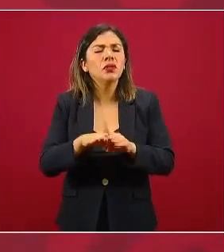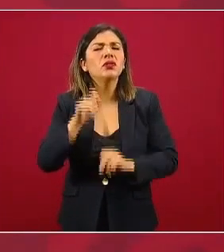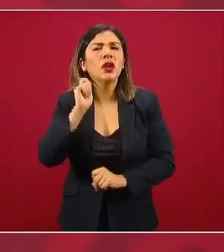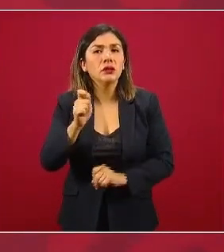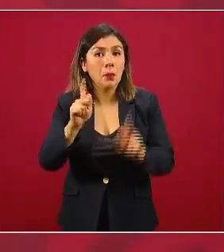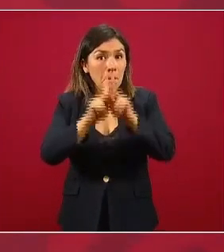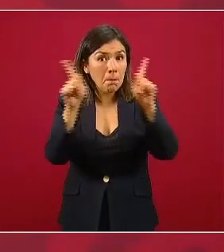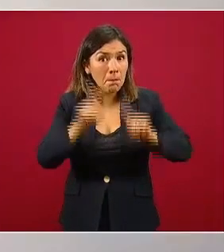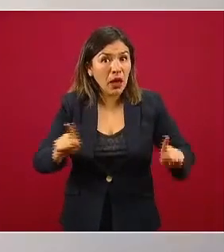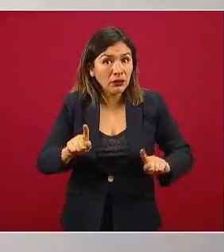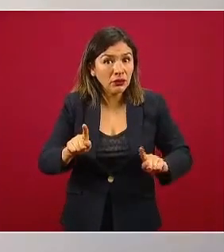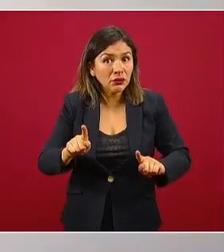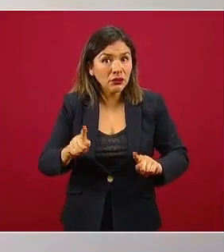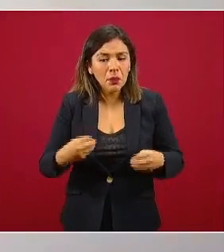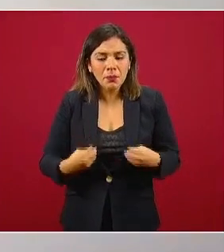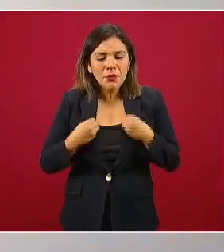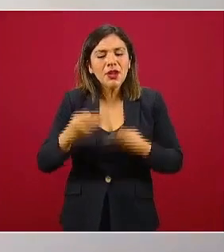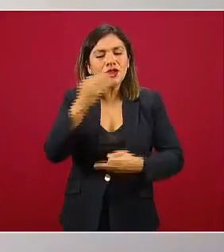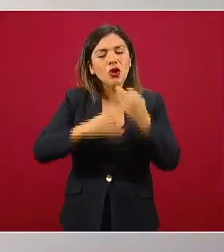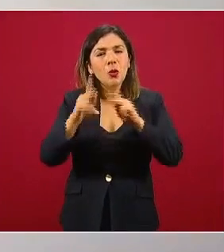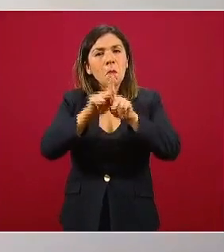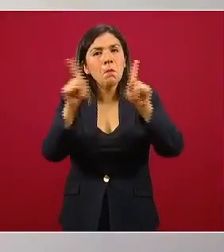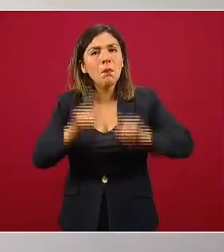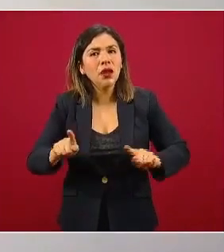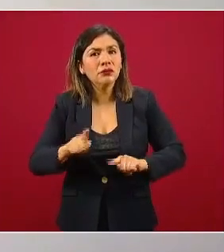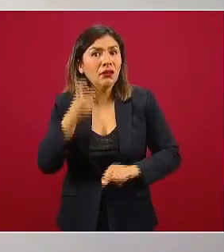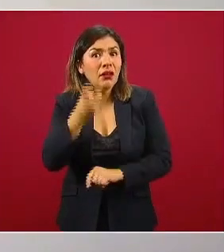que la paz, que vivir en paz.